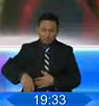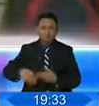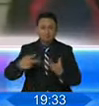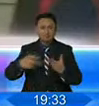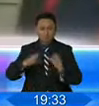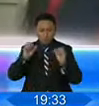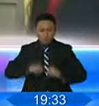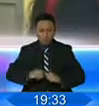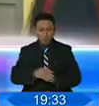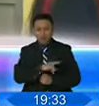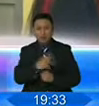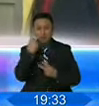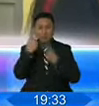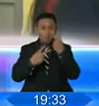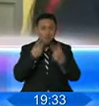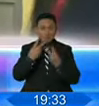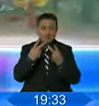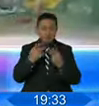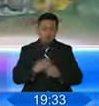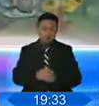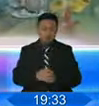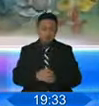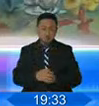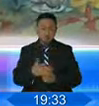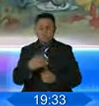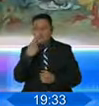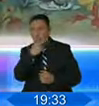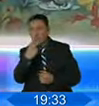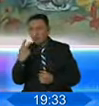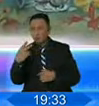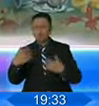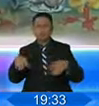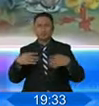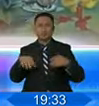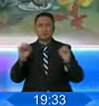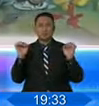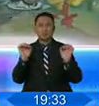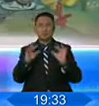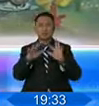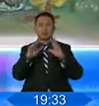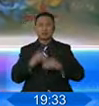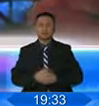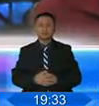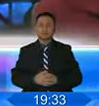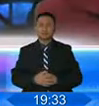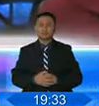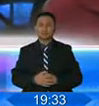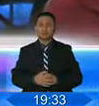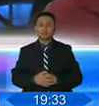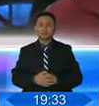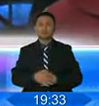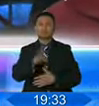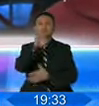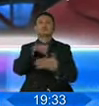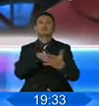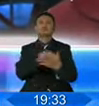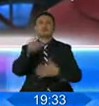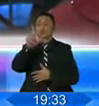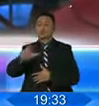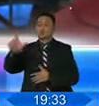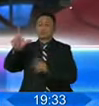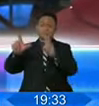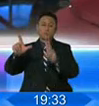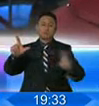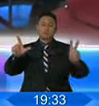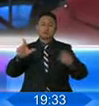también pueden asistir como visitantes al lugar y descubrir la magia de la historia natural. El horario es de lunes a